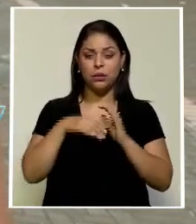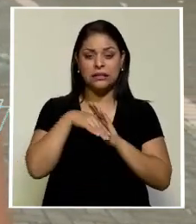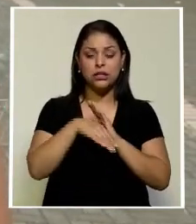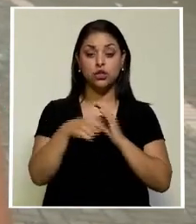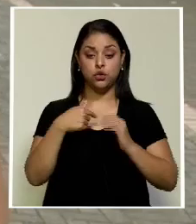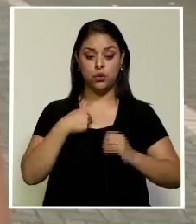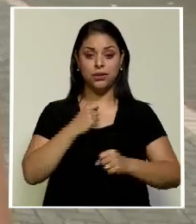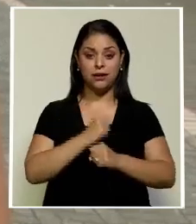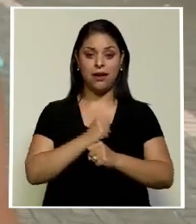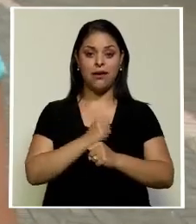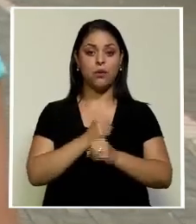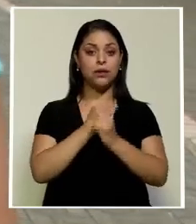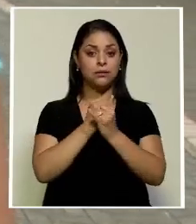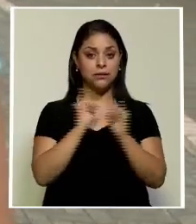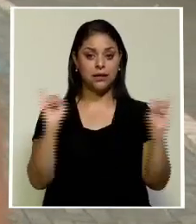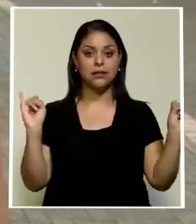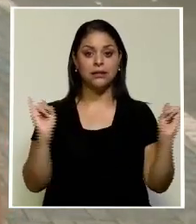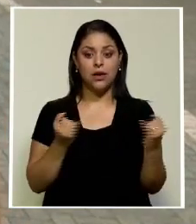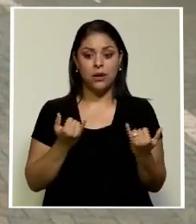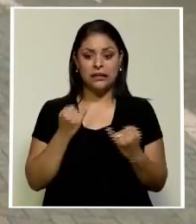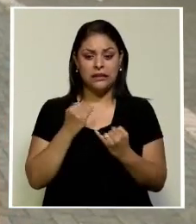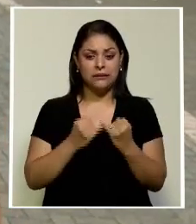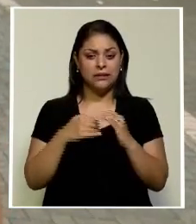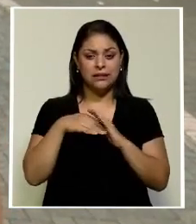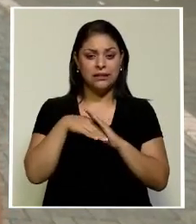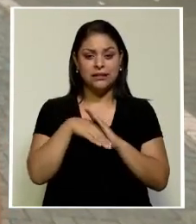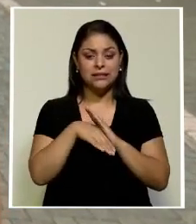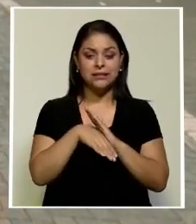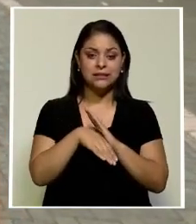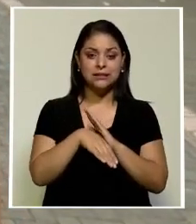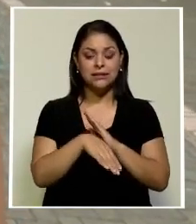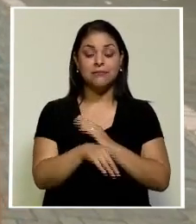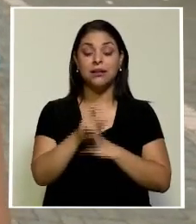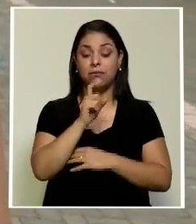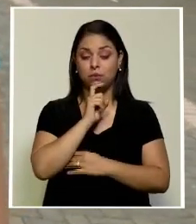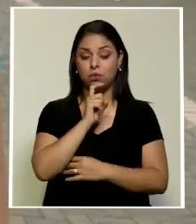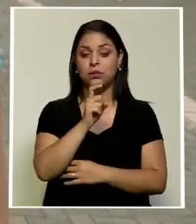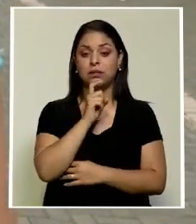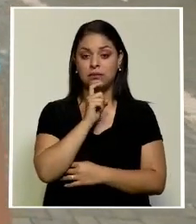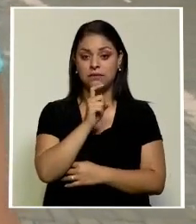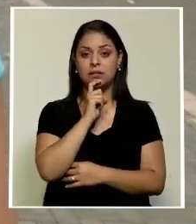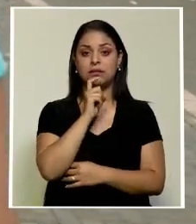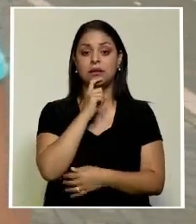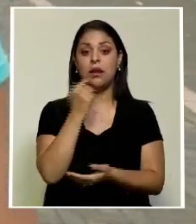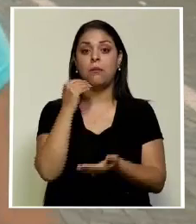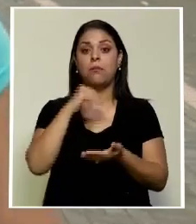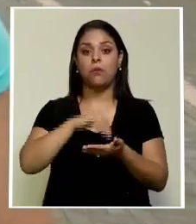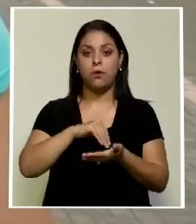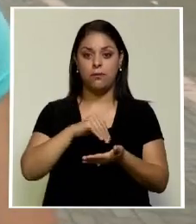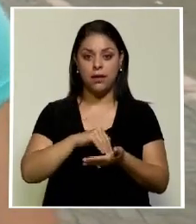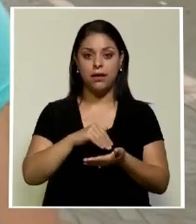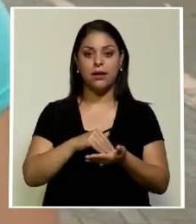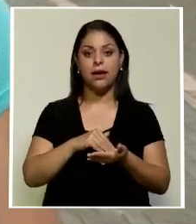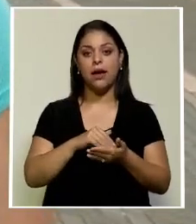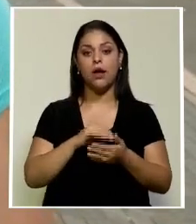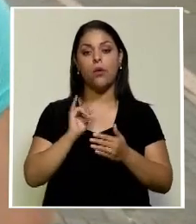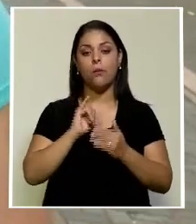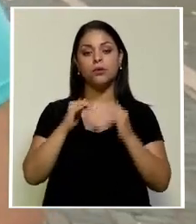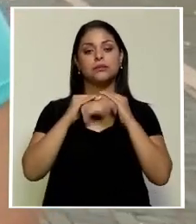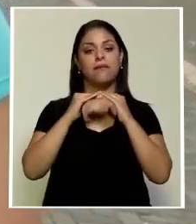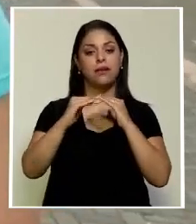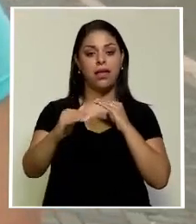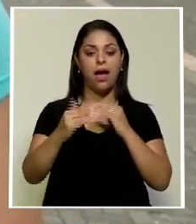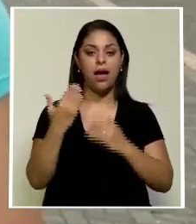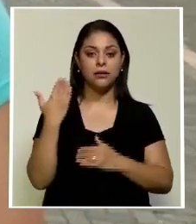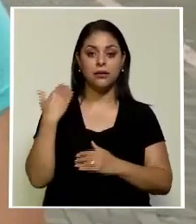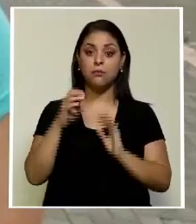independiente. Estamos saliendo de una crisis y ha sido muy difícil, digamos, volver a la estabilidad de antes. Por ejemplo,